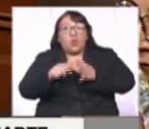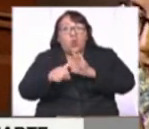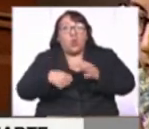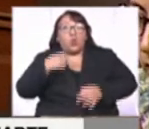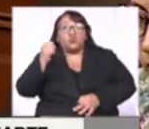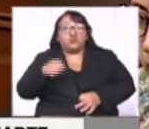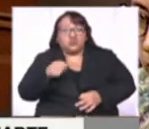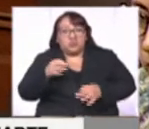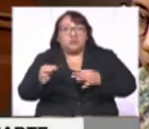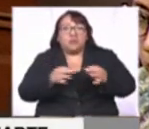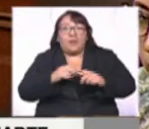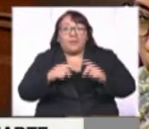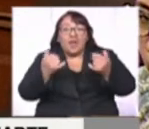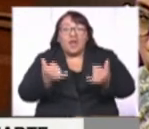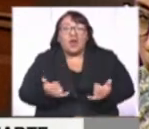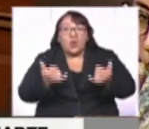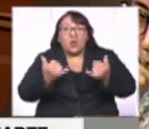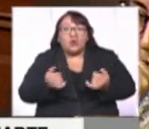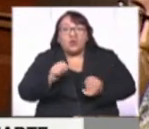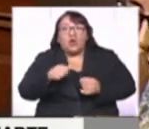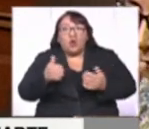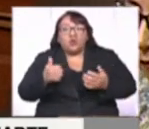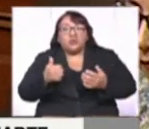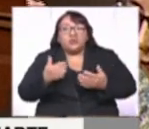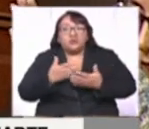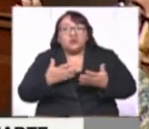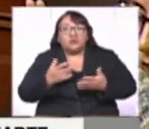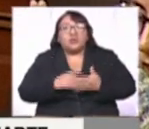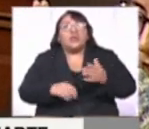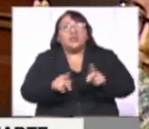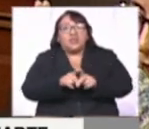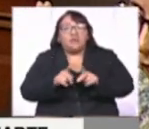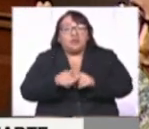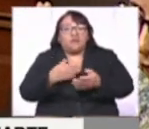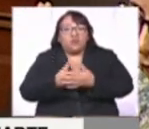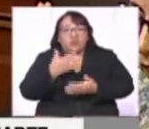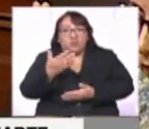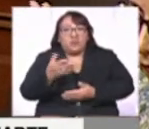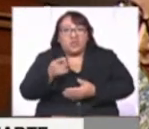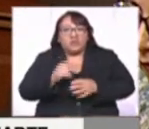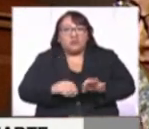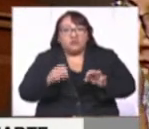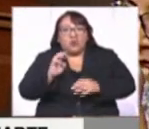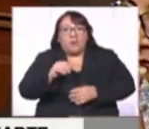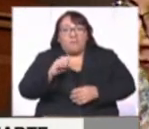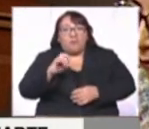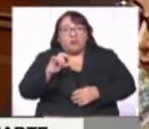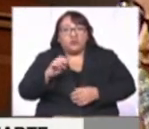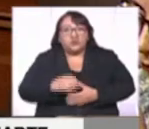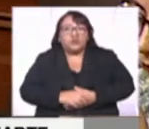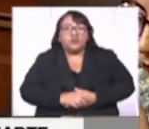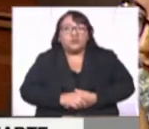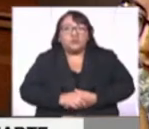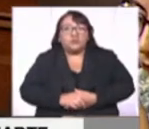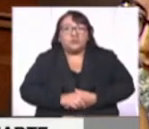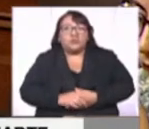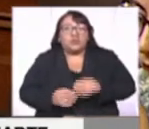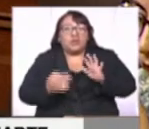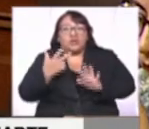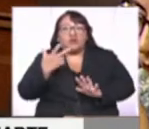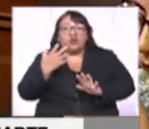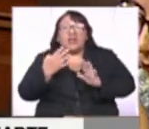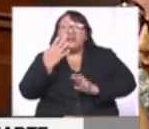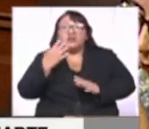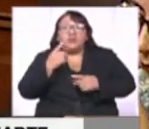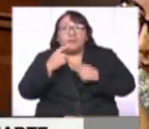justicia. Pero el día de hoy son otras las razones que también fundamentan esta moción de vacancia. El 14 de